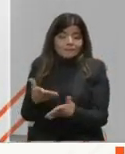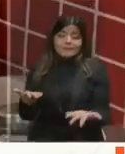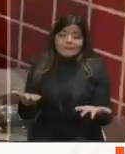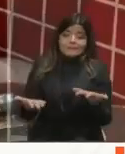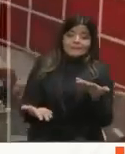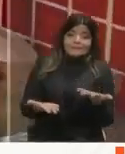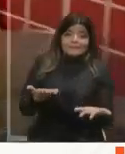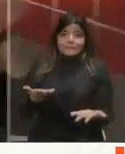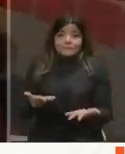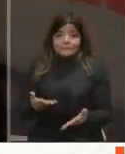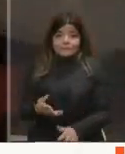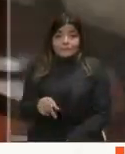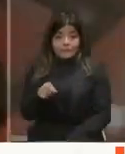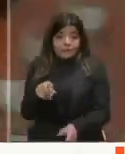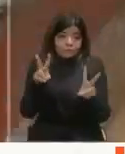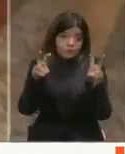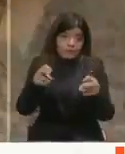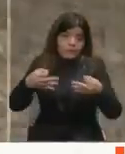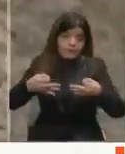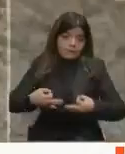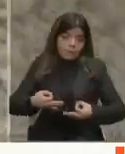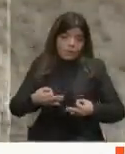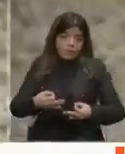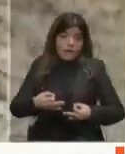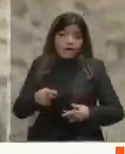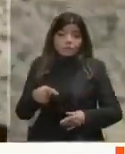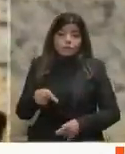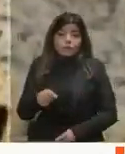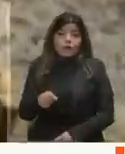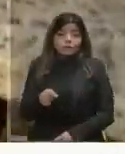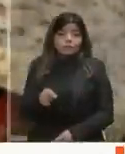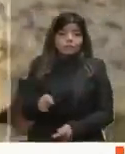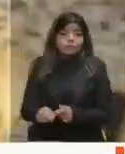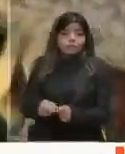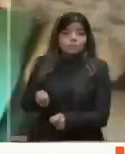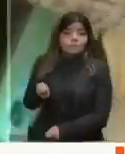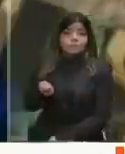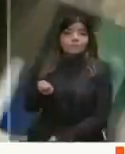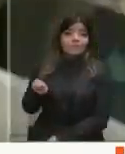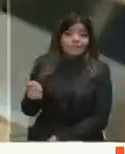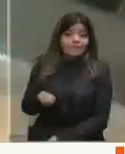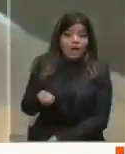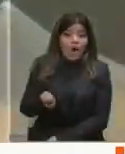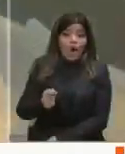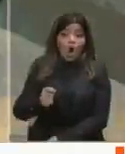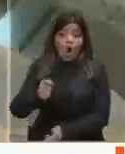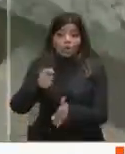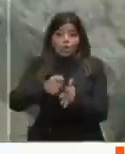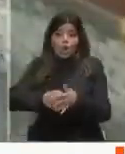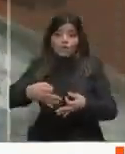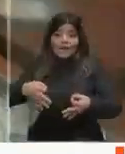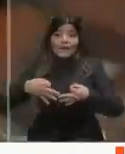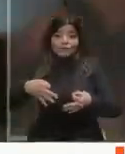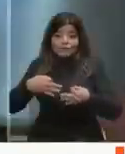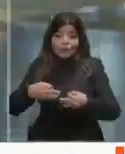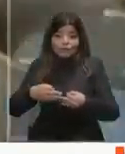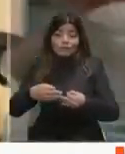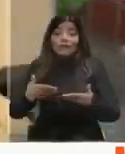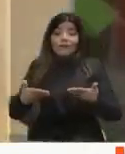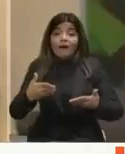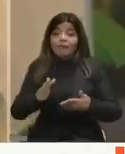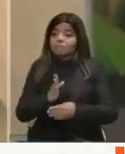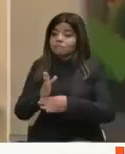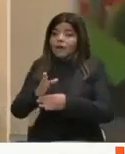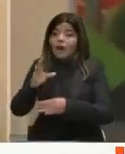determinaciones. Mira, por el tema de la seguridad, yo salgo con el cortacartón a buscar a mi hija al colegio. ¿Con un cortacartón? Sí. ¿Por qué